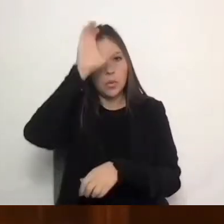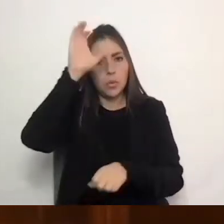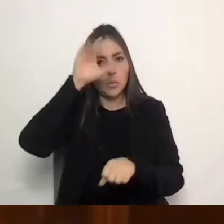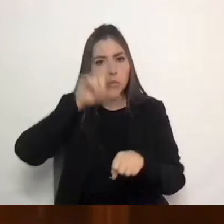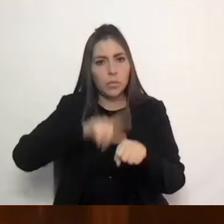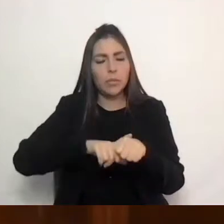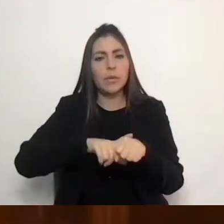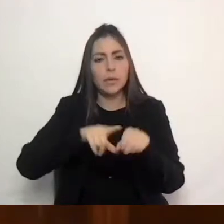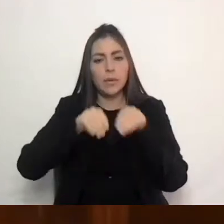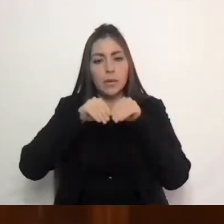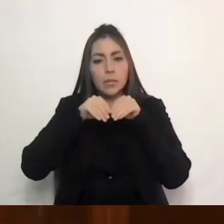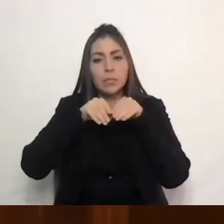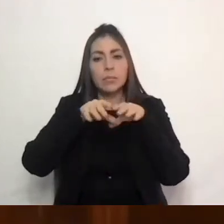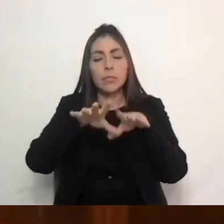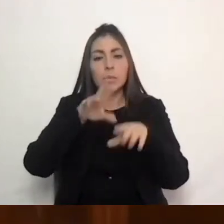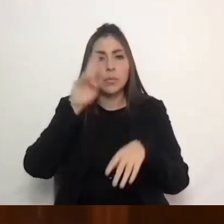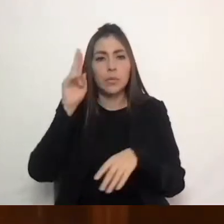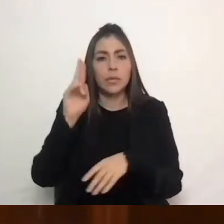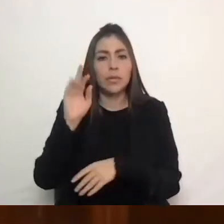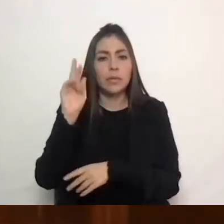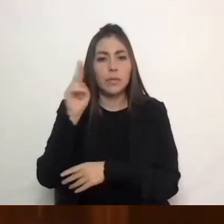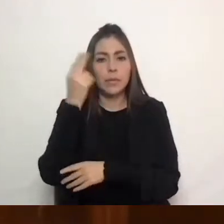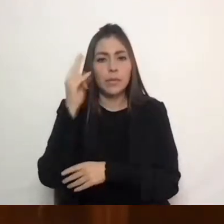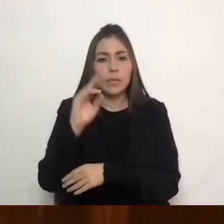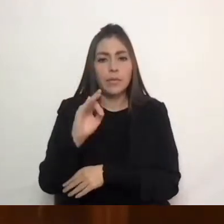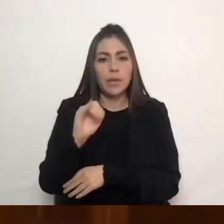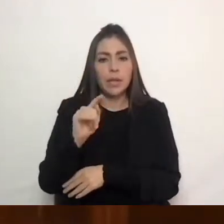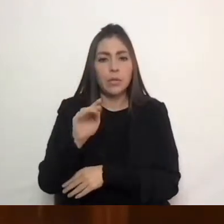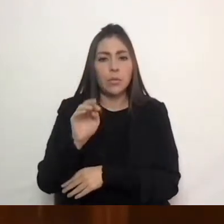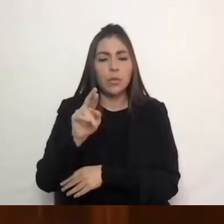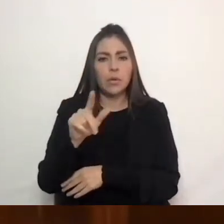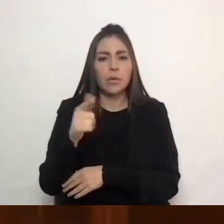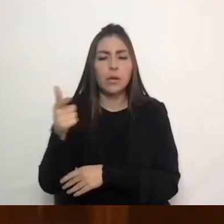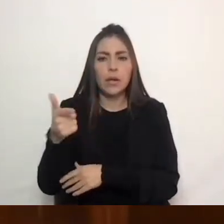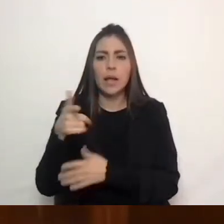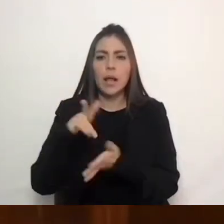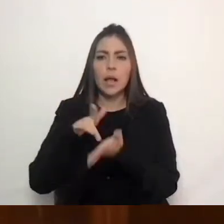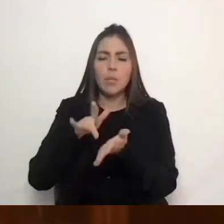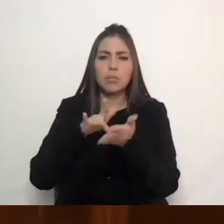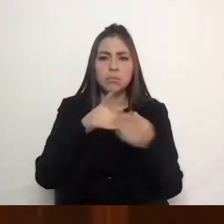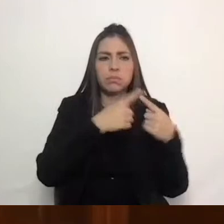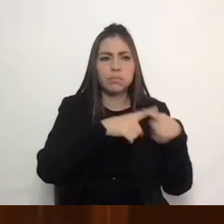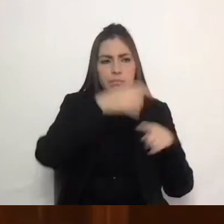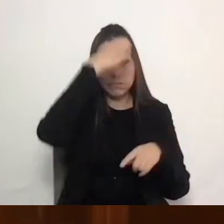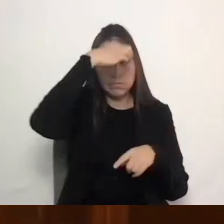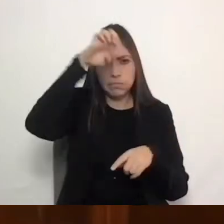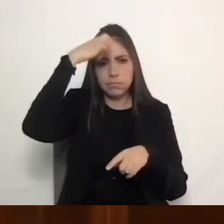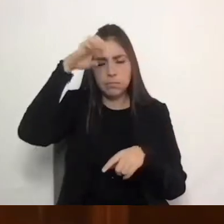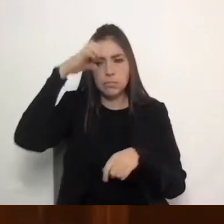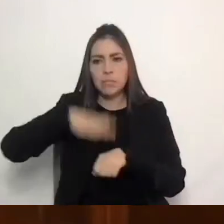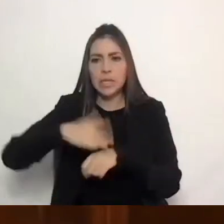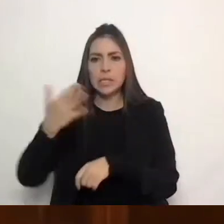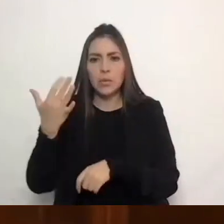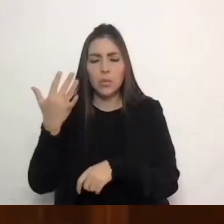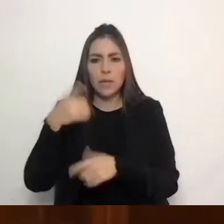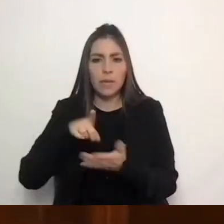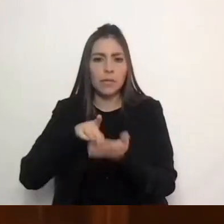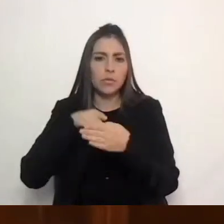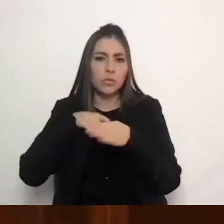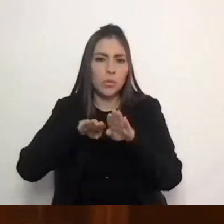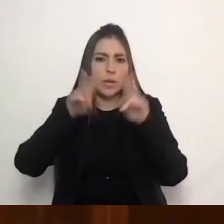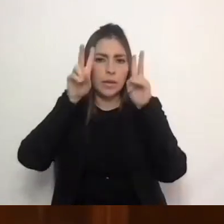Pittsburgh fue apoyada por más de 50 expertos en derechos humanos, así como una plataforma